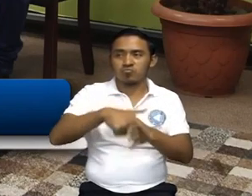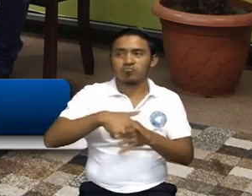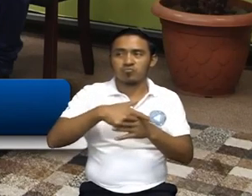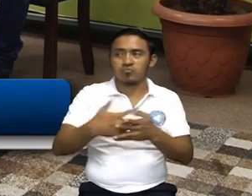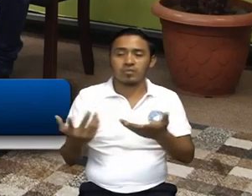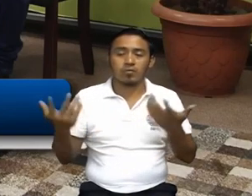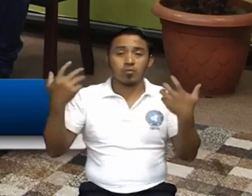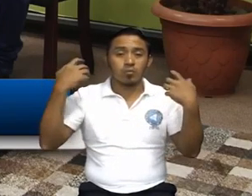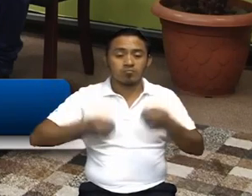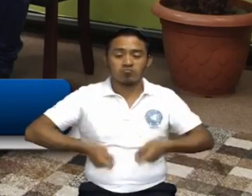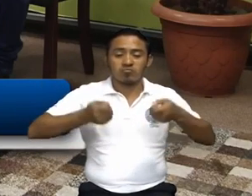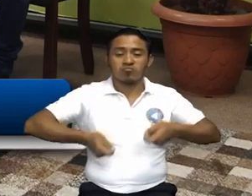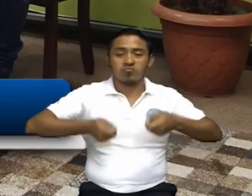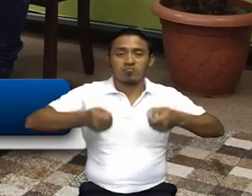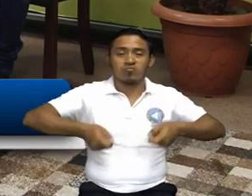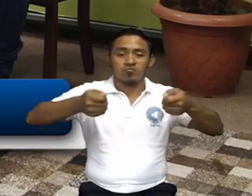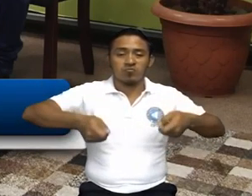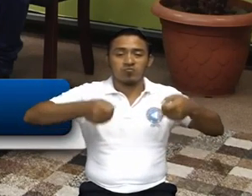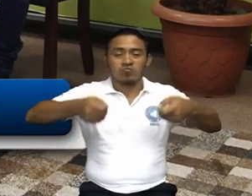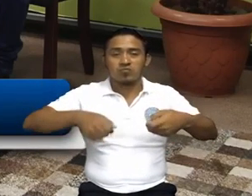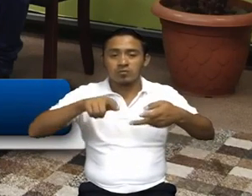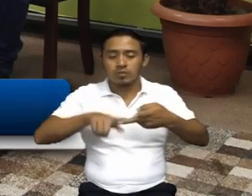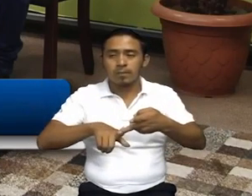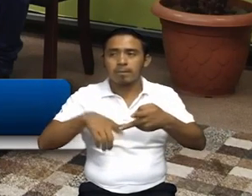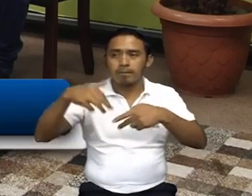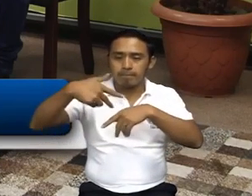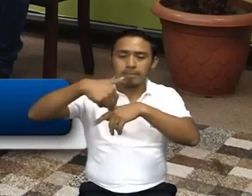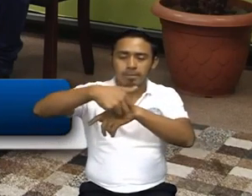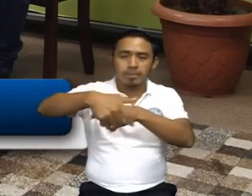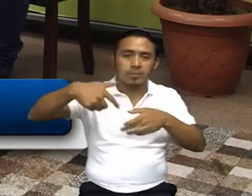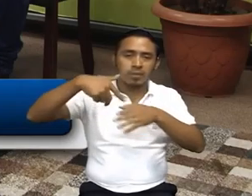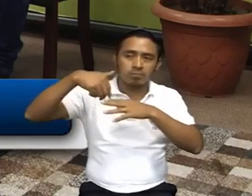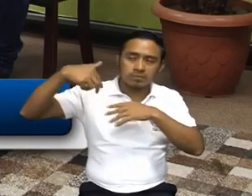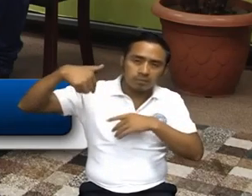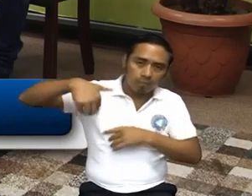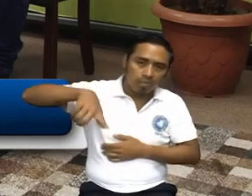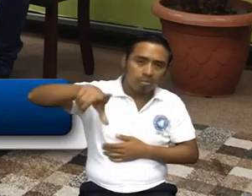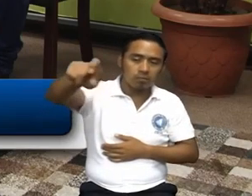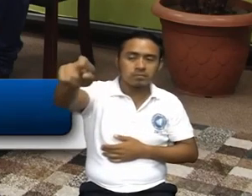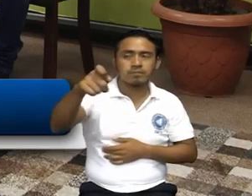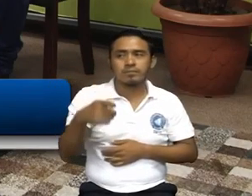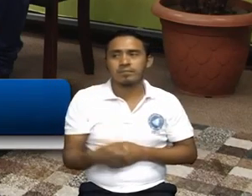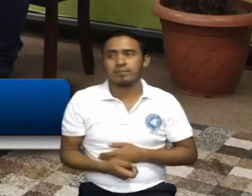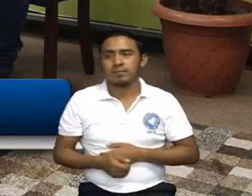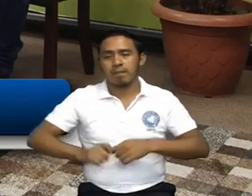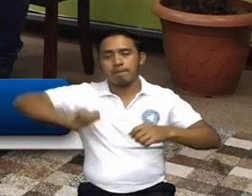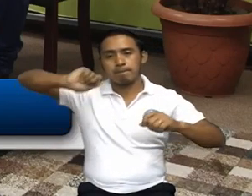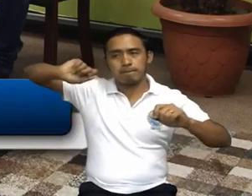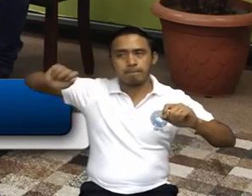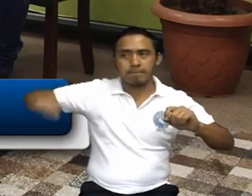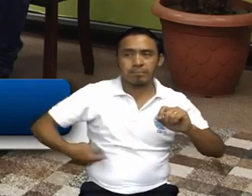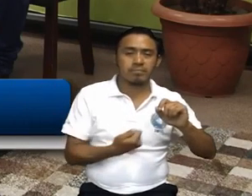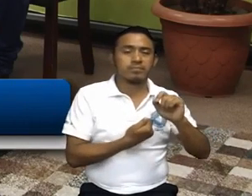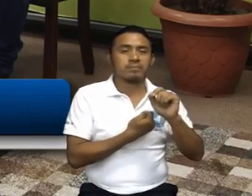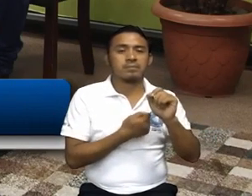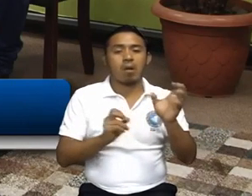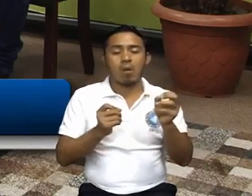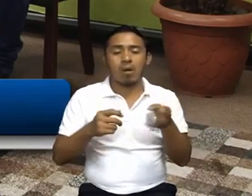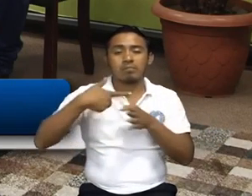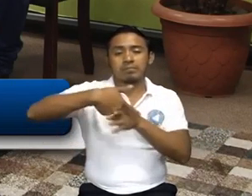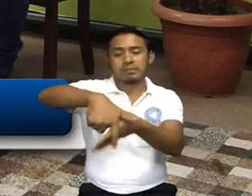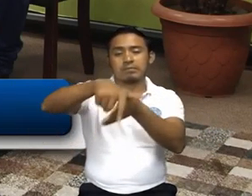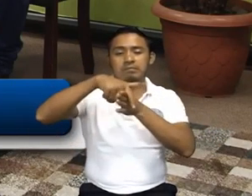transportar carga, para incluso caminar en camino, a veces le dan fuerte o algo roza con el